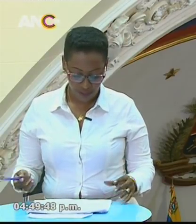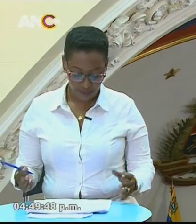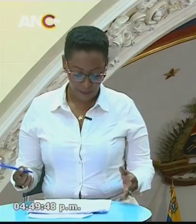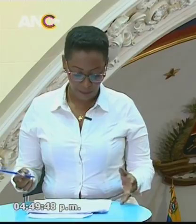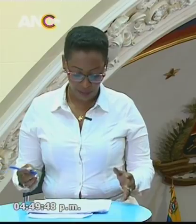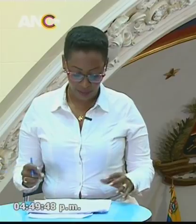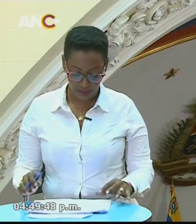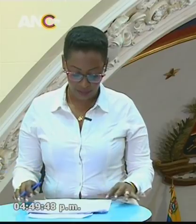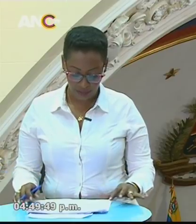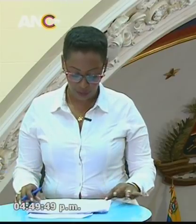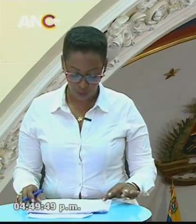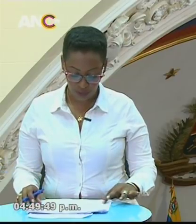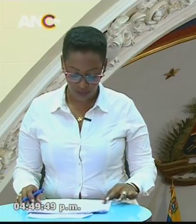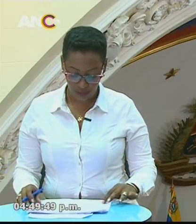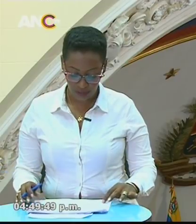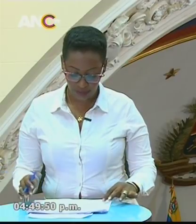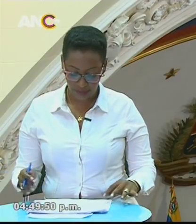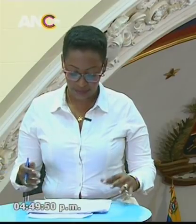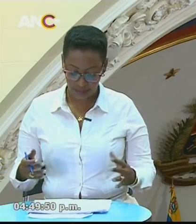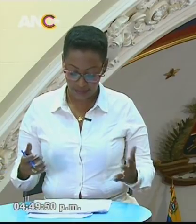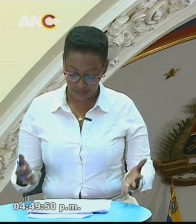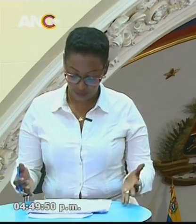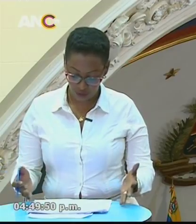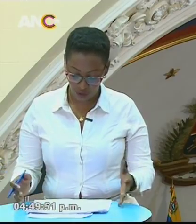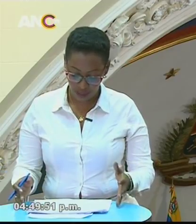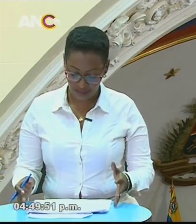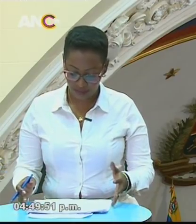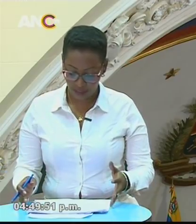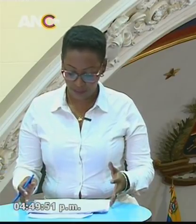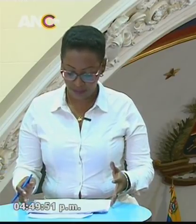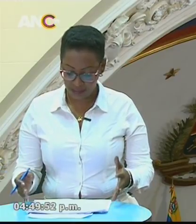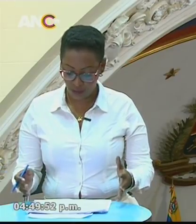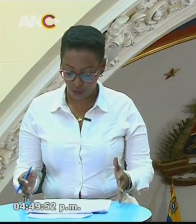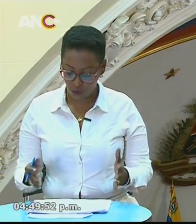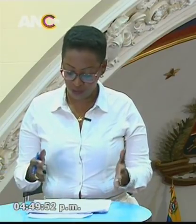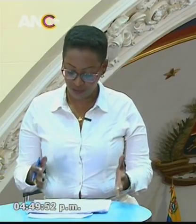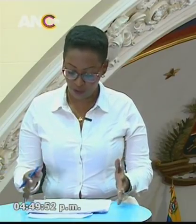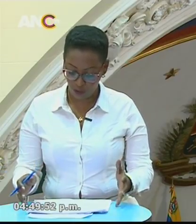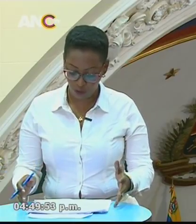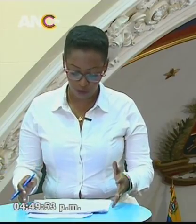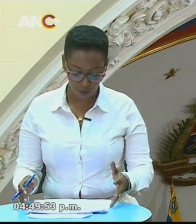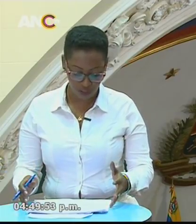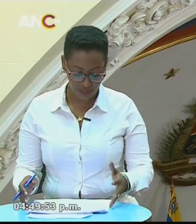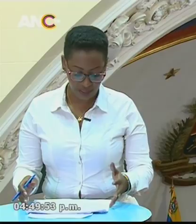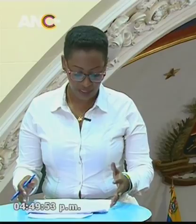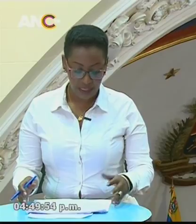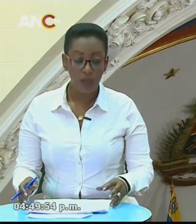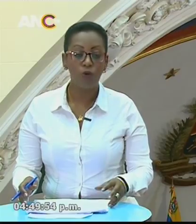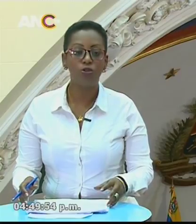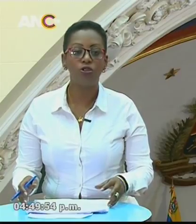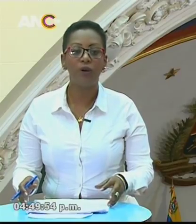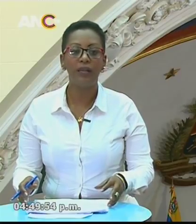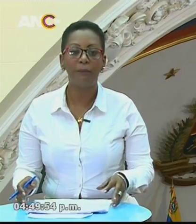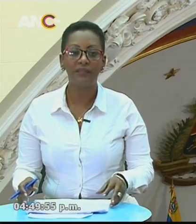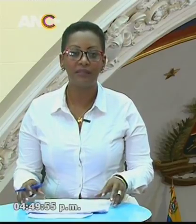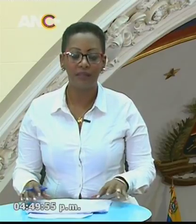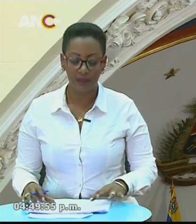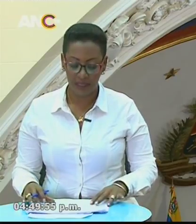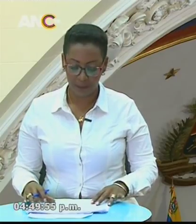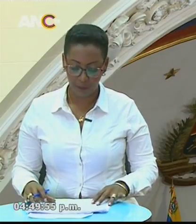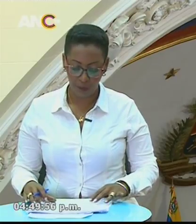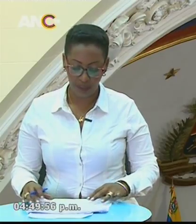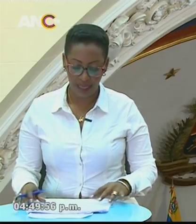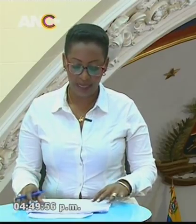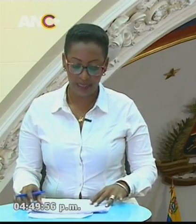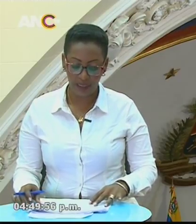acuerdos. También se estuvo allí, se decidió acertadamente, según coincidieron los constituyentes, junto al presidente